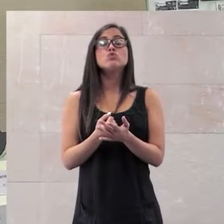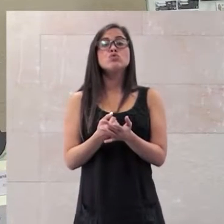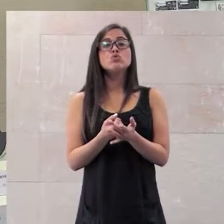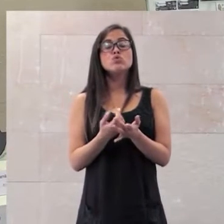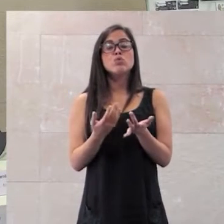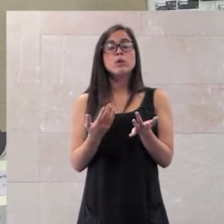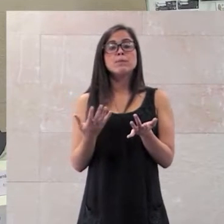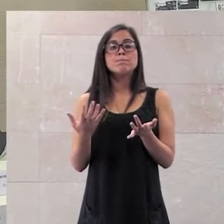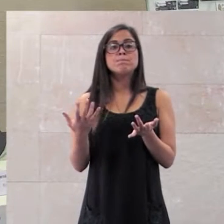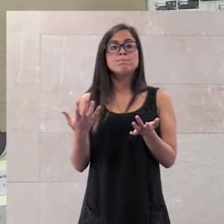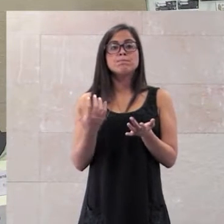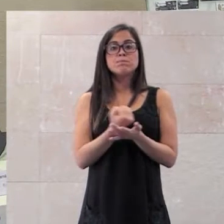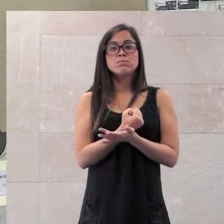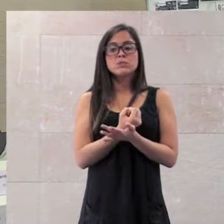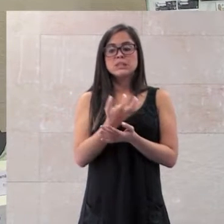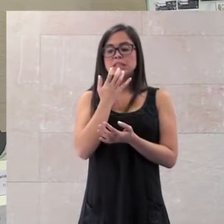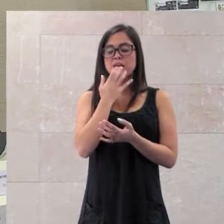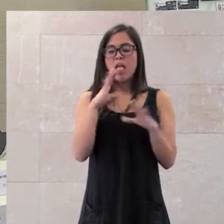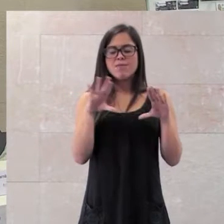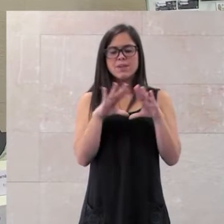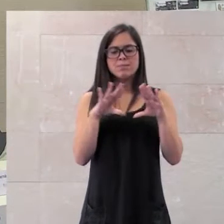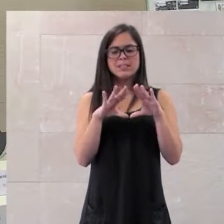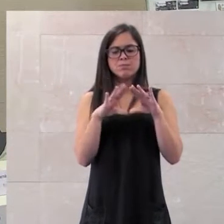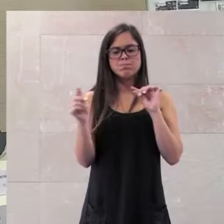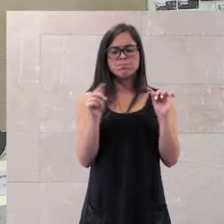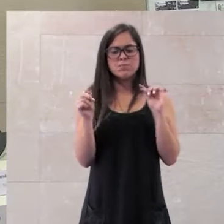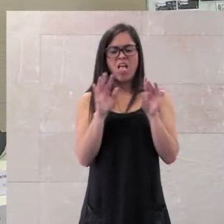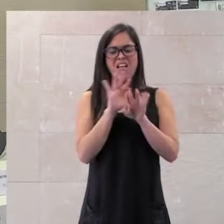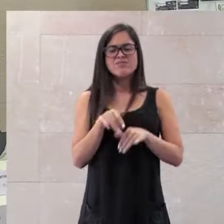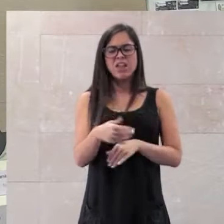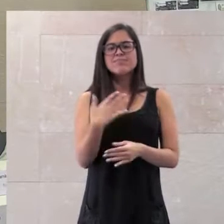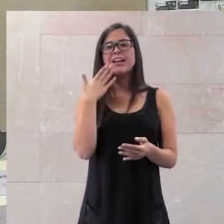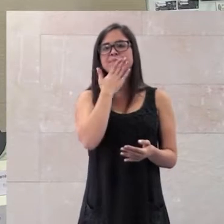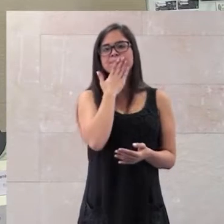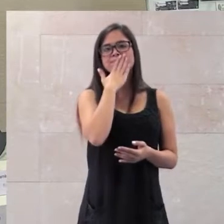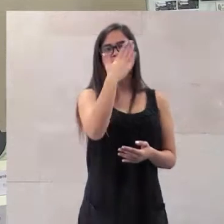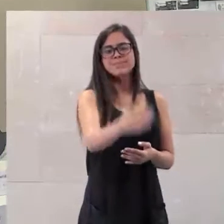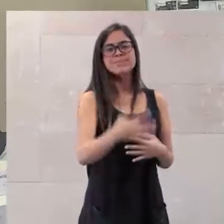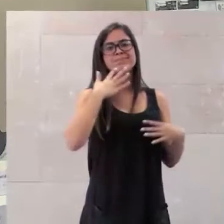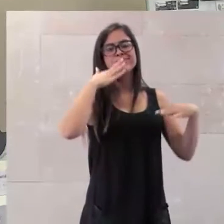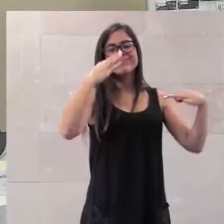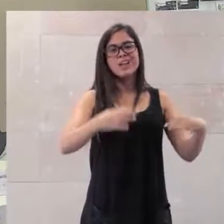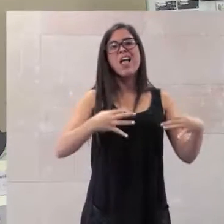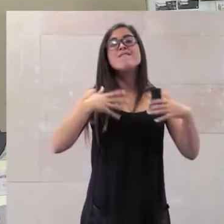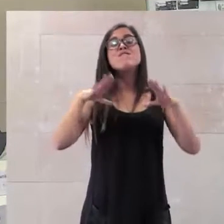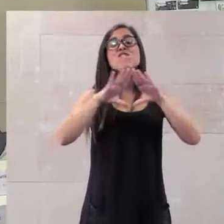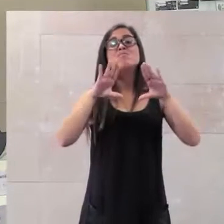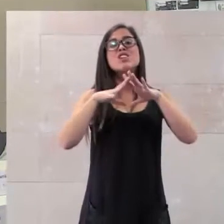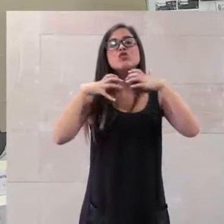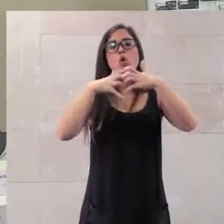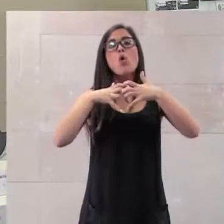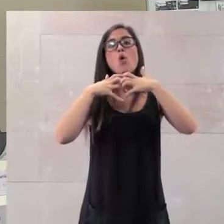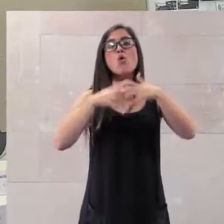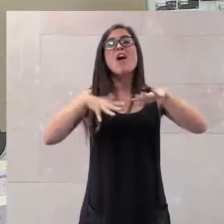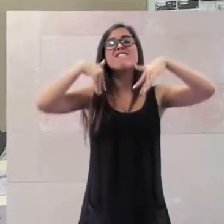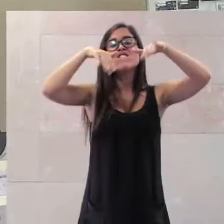estado alguna vez enemistadas con el feminismo, reconocen que el feminismo también lucha por la igualdad y que estamos en el mismo